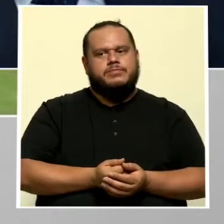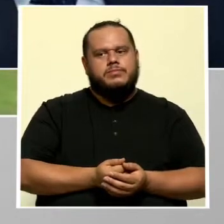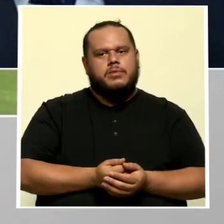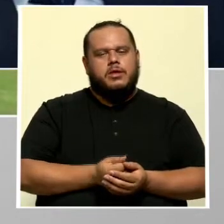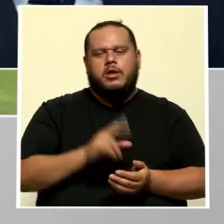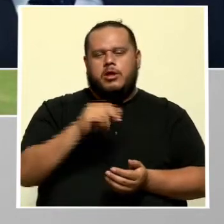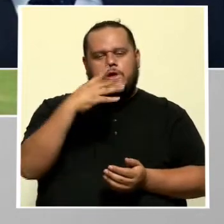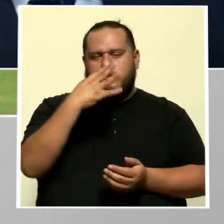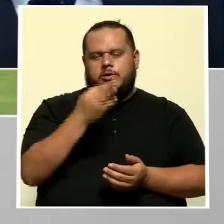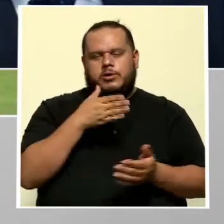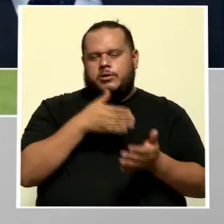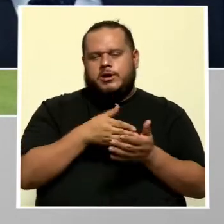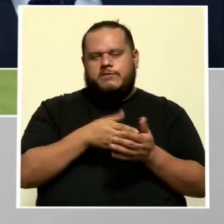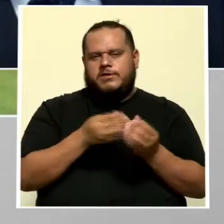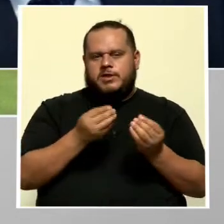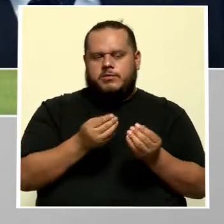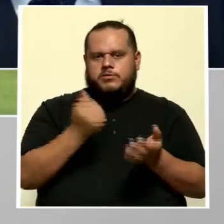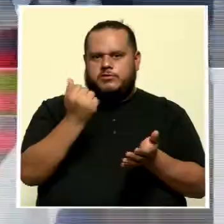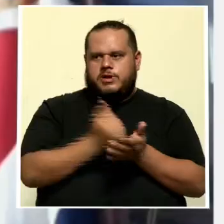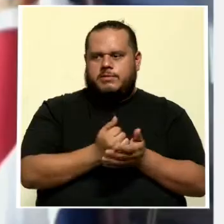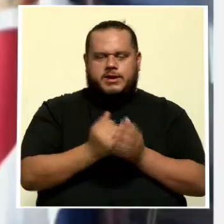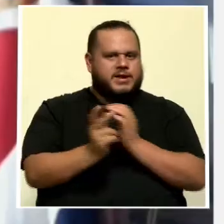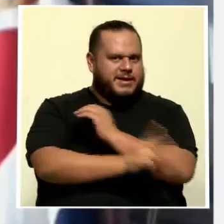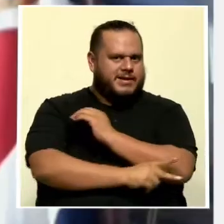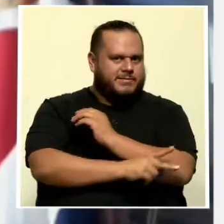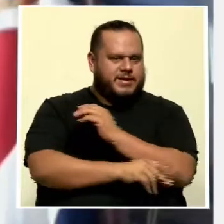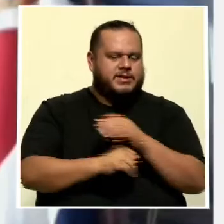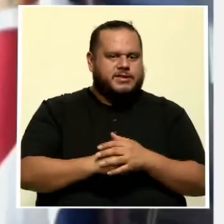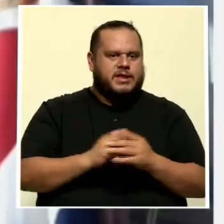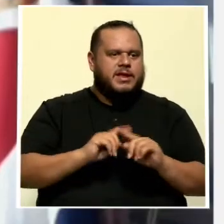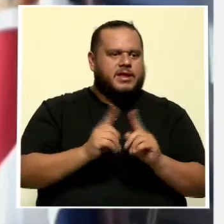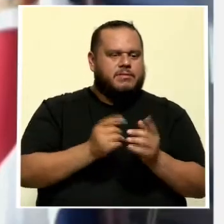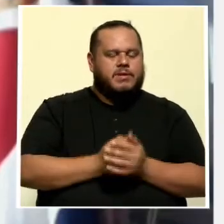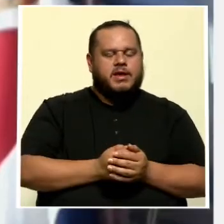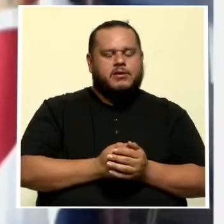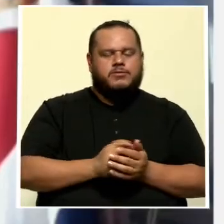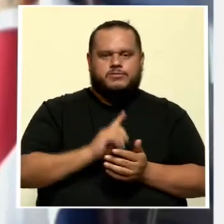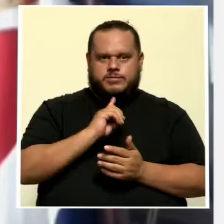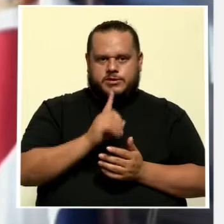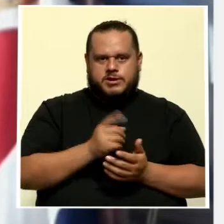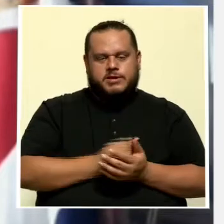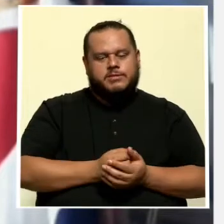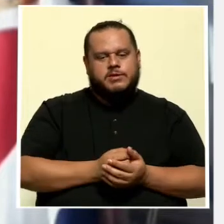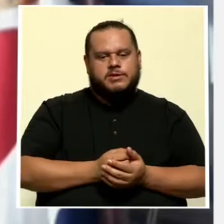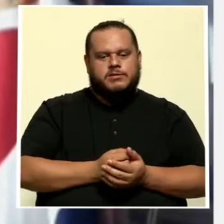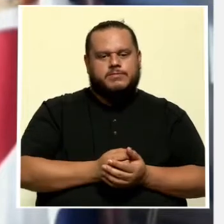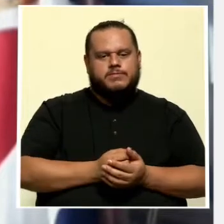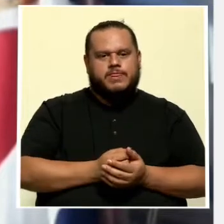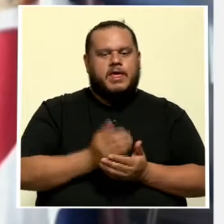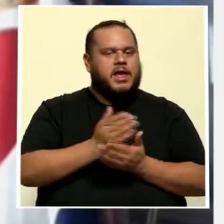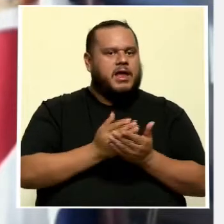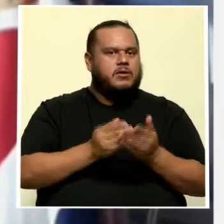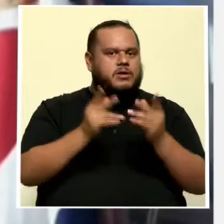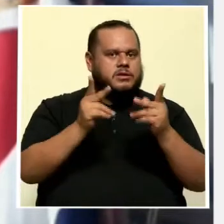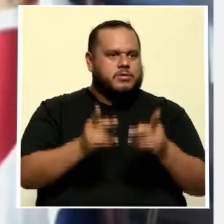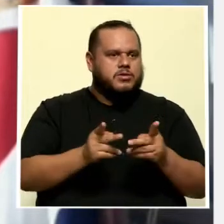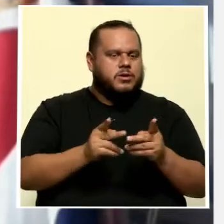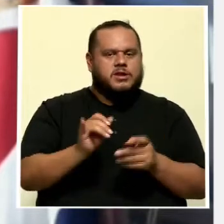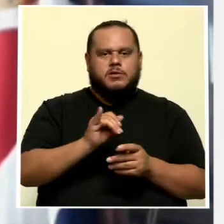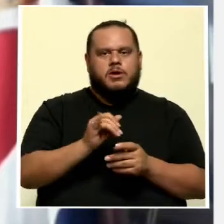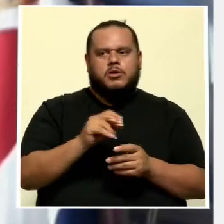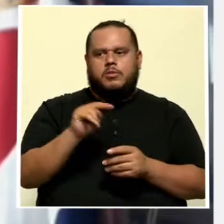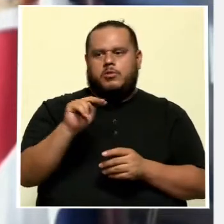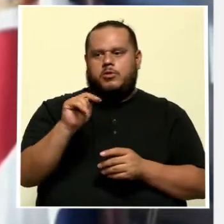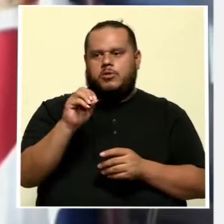No creo que afecte tanto la marca país, pero ciertamente alguna gente, como los